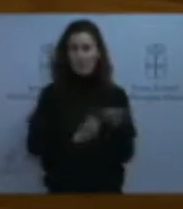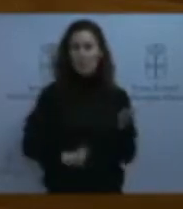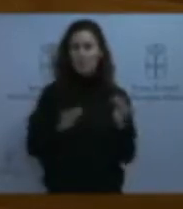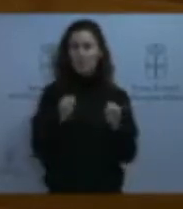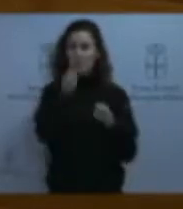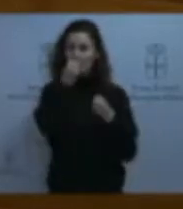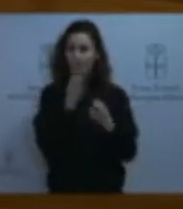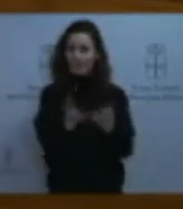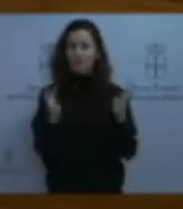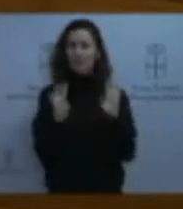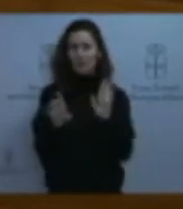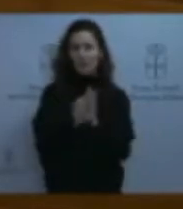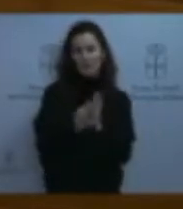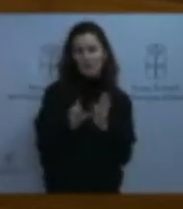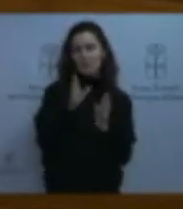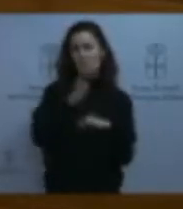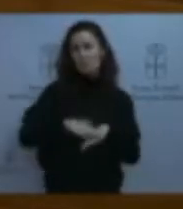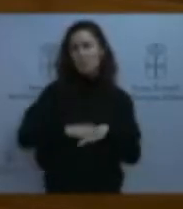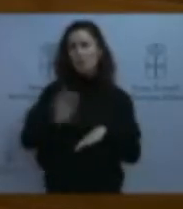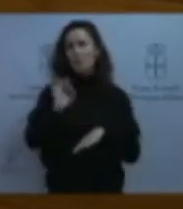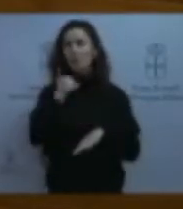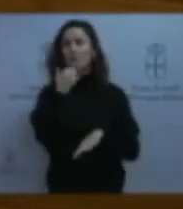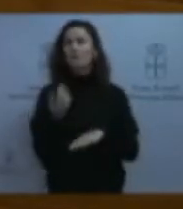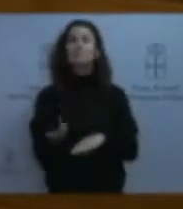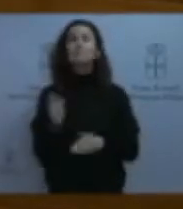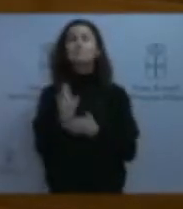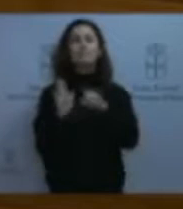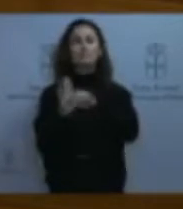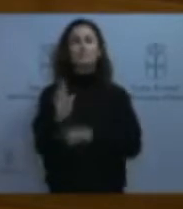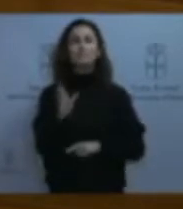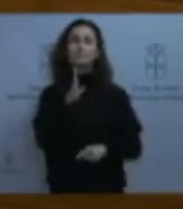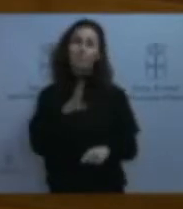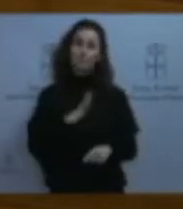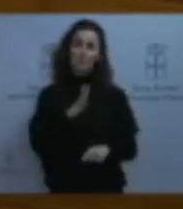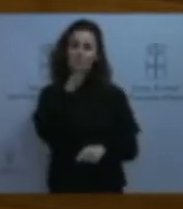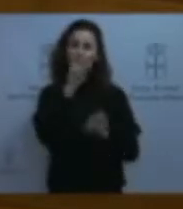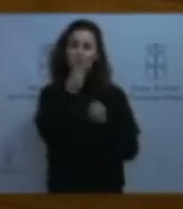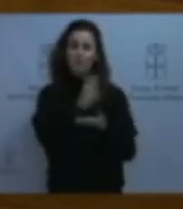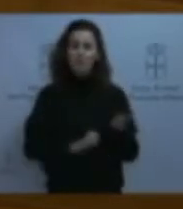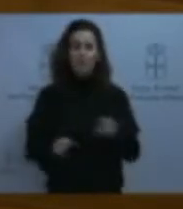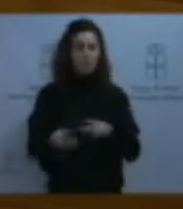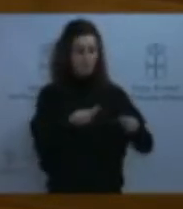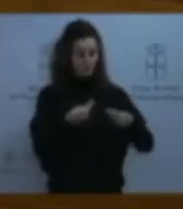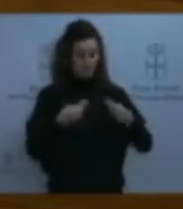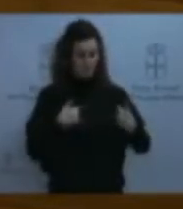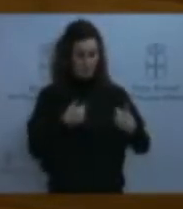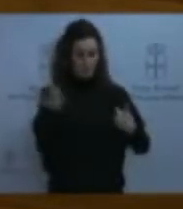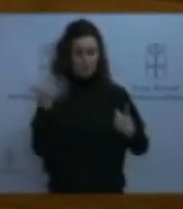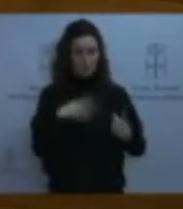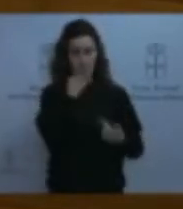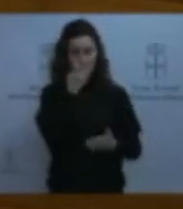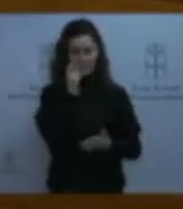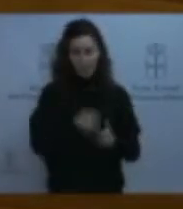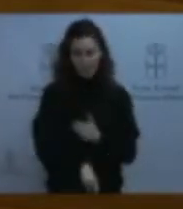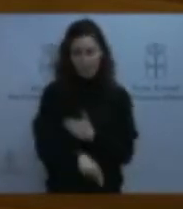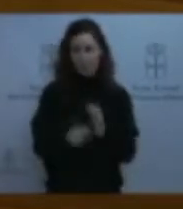ley de acotamientos o que se deba a otra causa, póngalo por favor encima de la mesa. Yo no dispongo todavía de ningún informe, porque esos informes son rigurosos, son